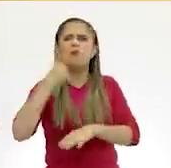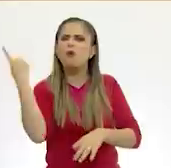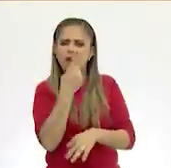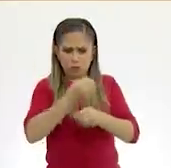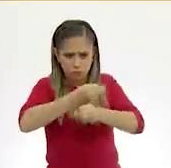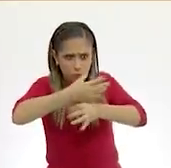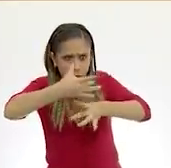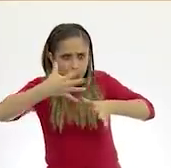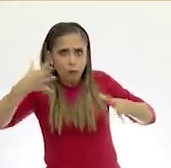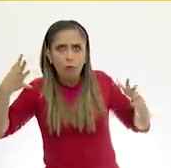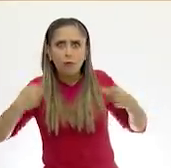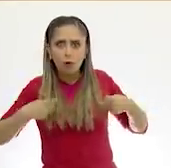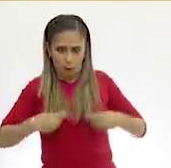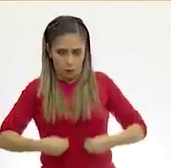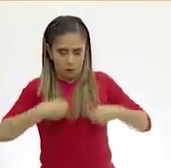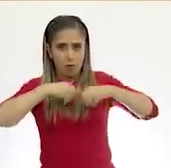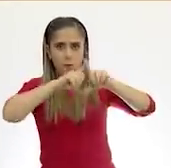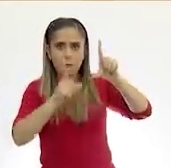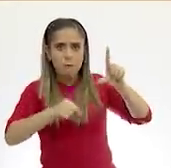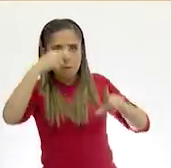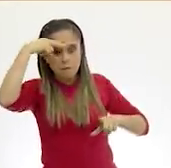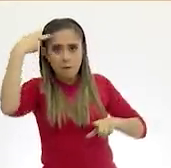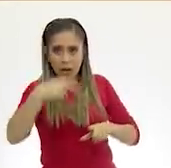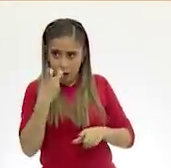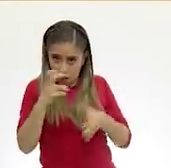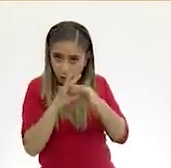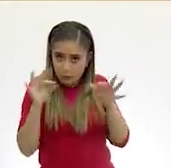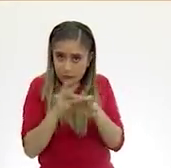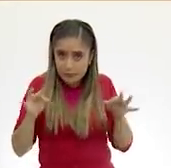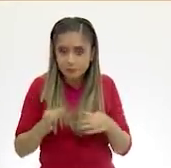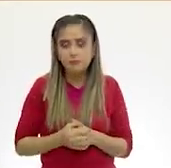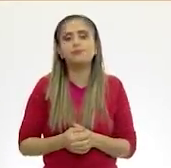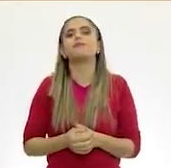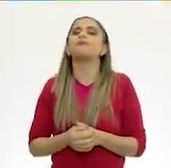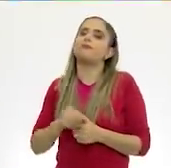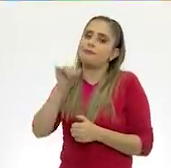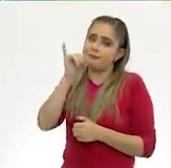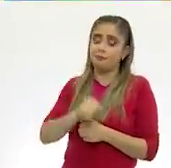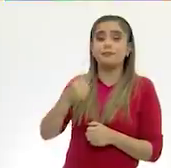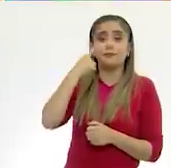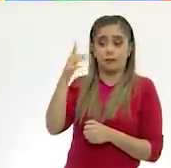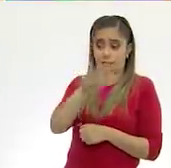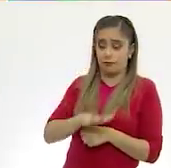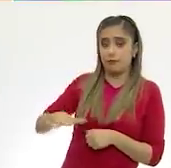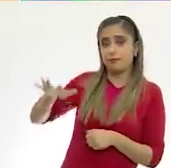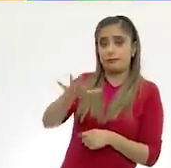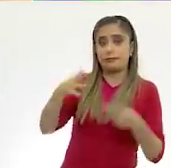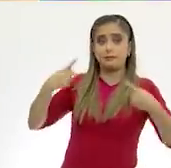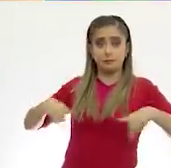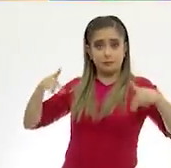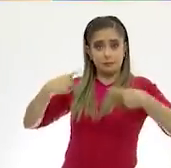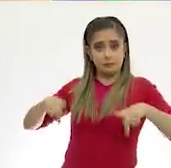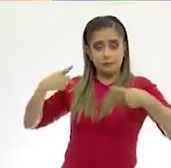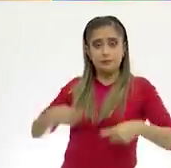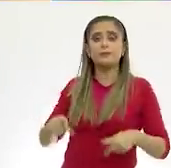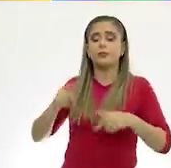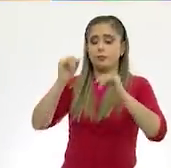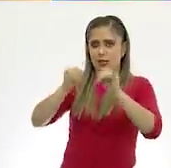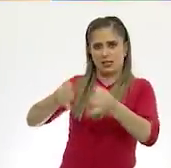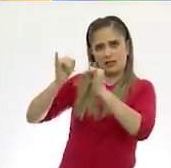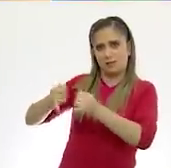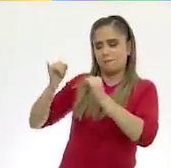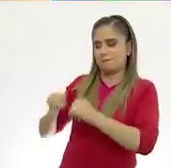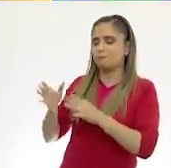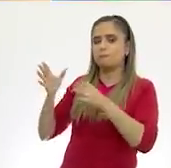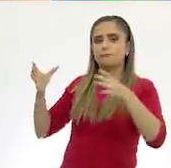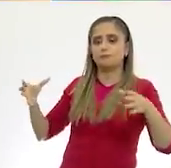de la población? La sociedad está constituida por grupos de personas o individuos que